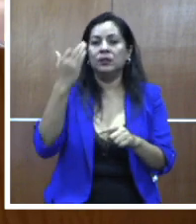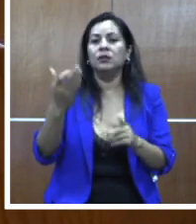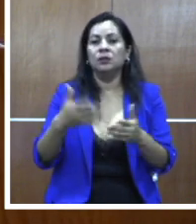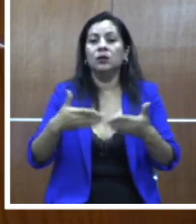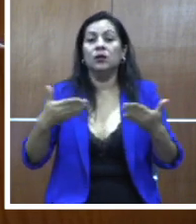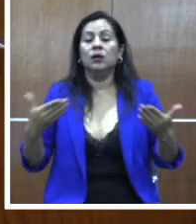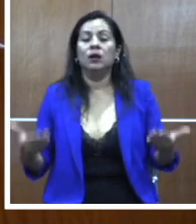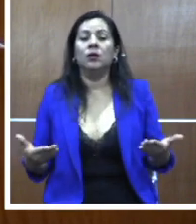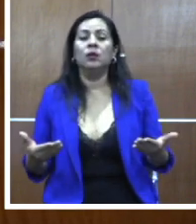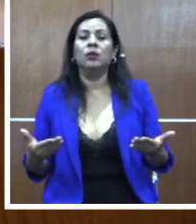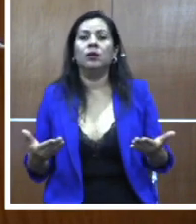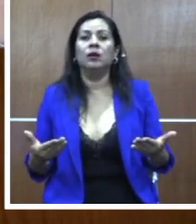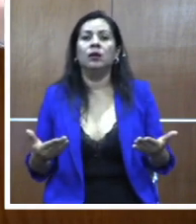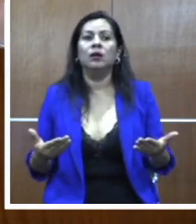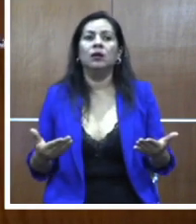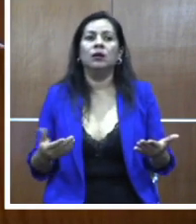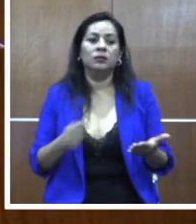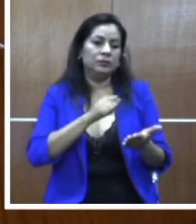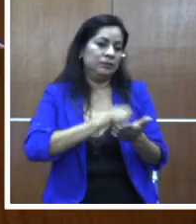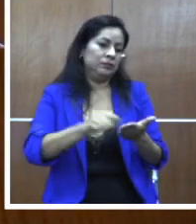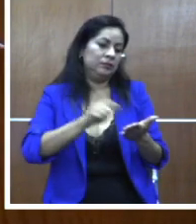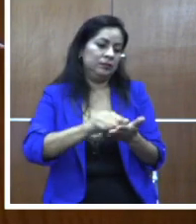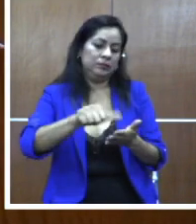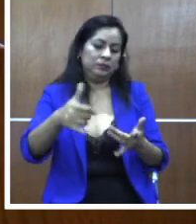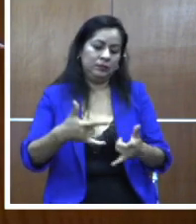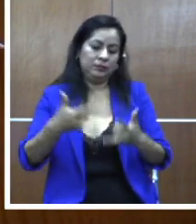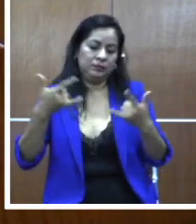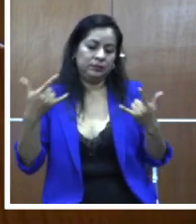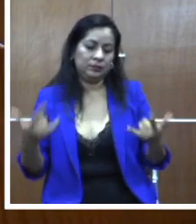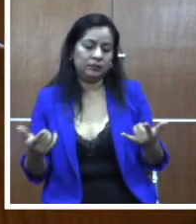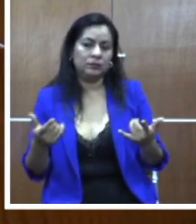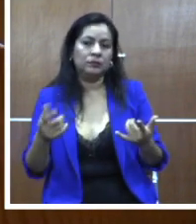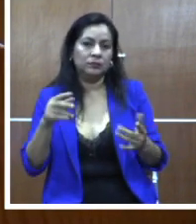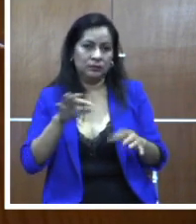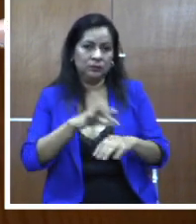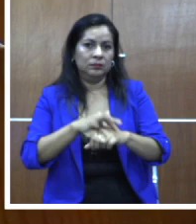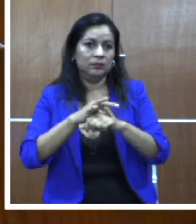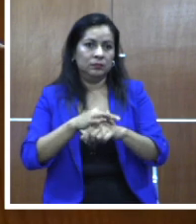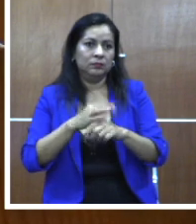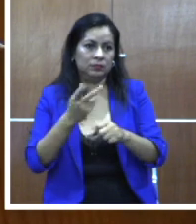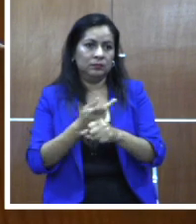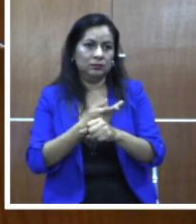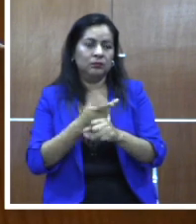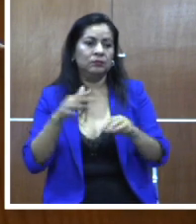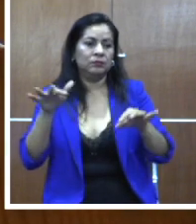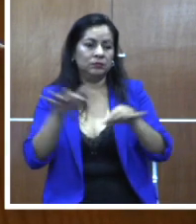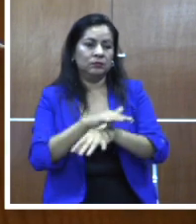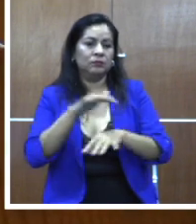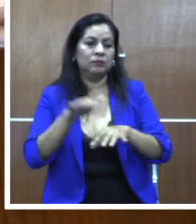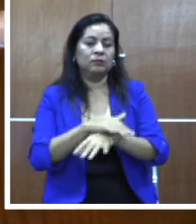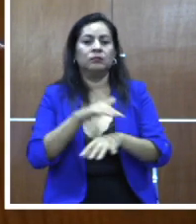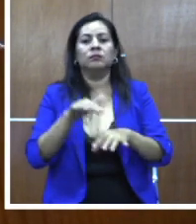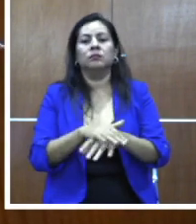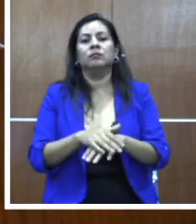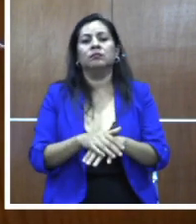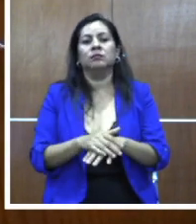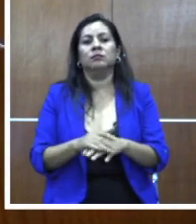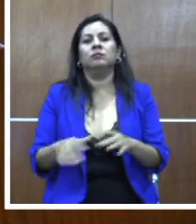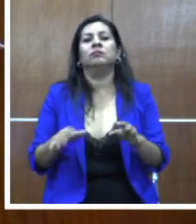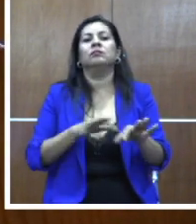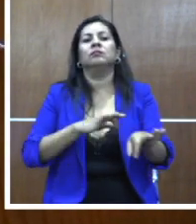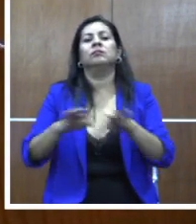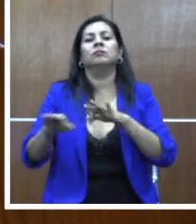Hoy estamos escribiendo otra historia. Lo que estamos viviendo es un cambio de ciclo de régimen, como